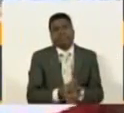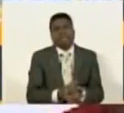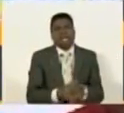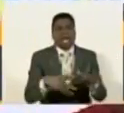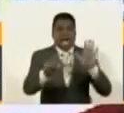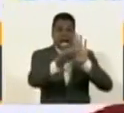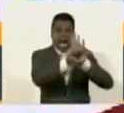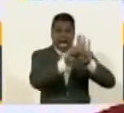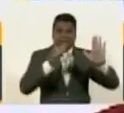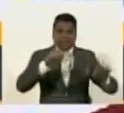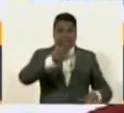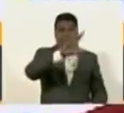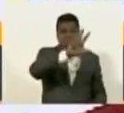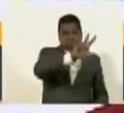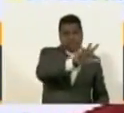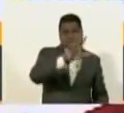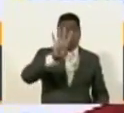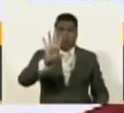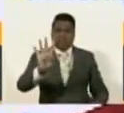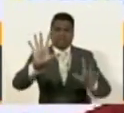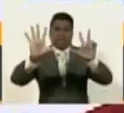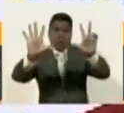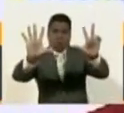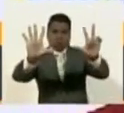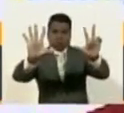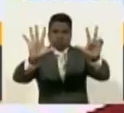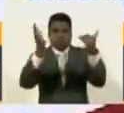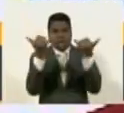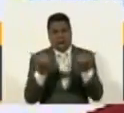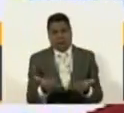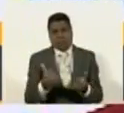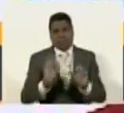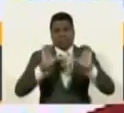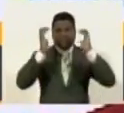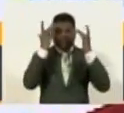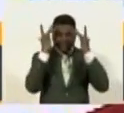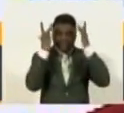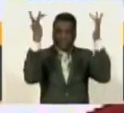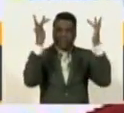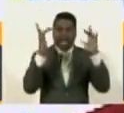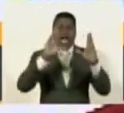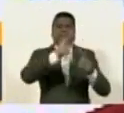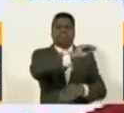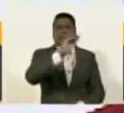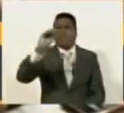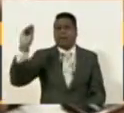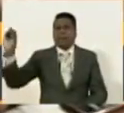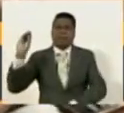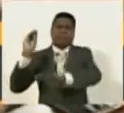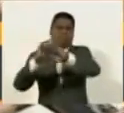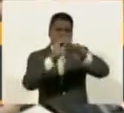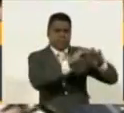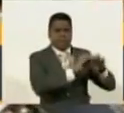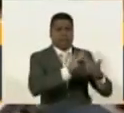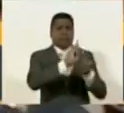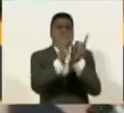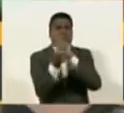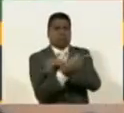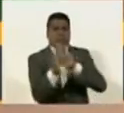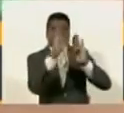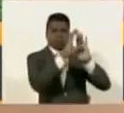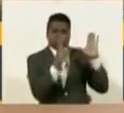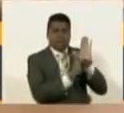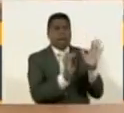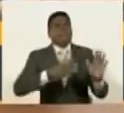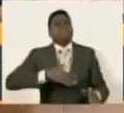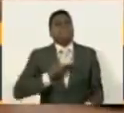Artículo 348. La iniciativa de convocatoria a la Asamblea Nacional Constituyente